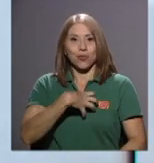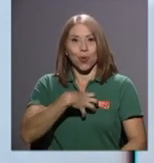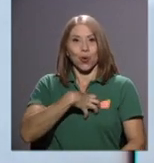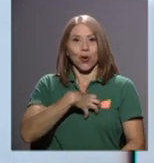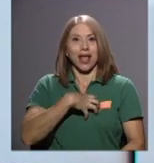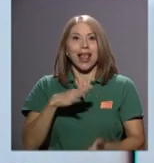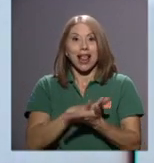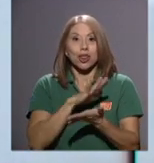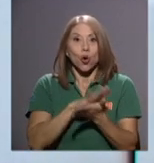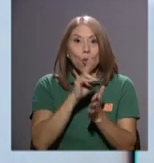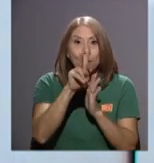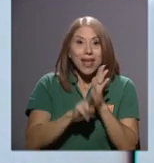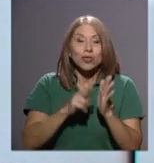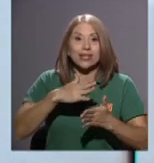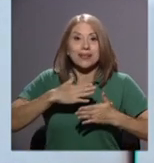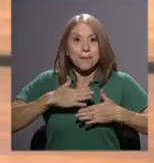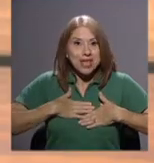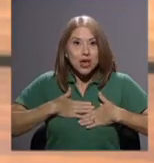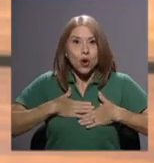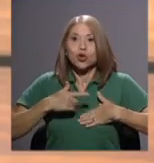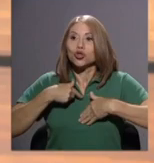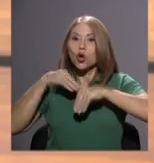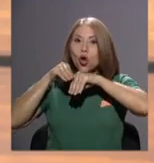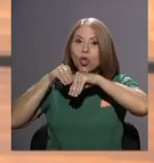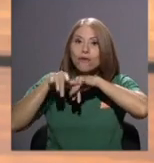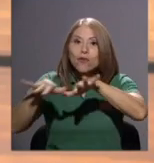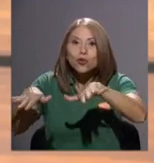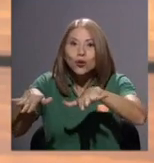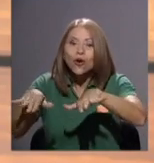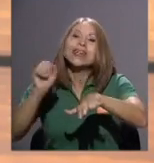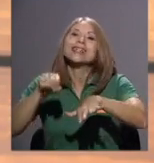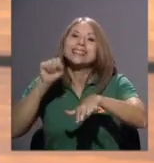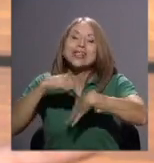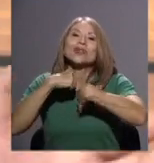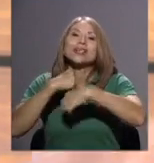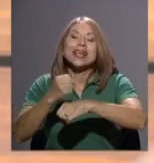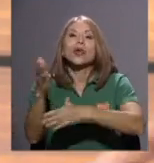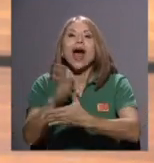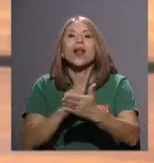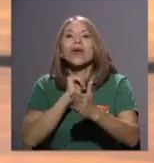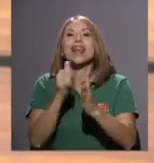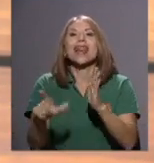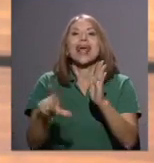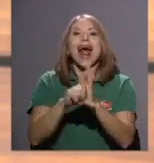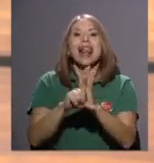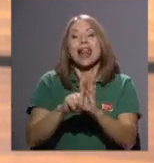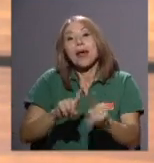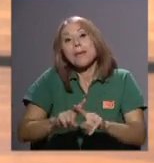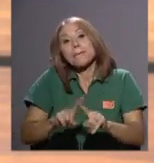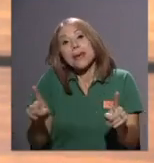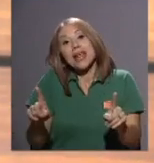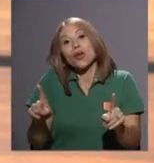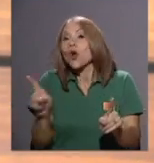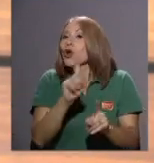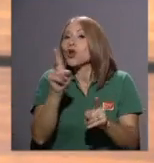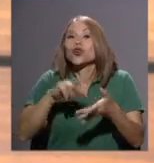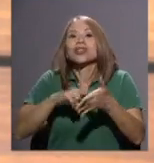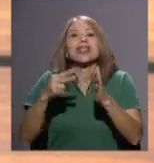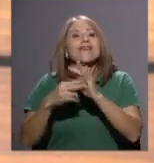por supuesto que estoy cometiendo un acto ilegal, pero no necesariamente delictivo, porque puede ser un delito contra el honor, lo que